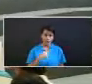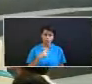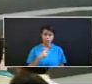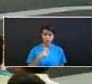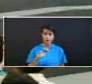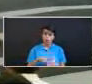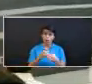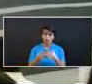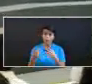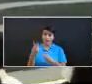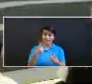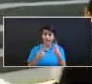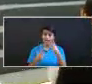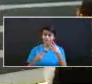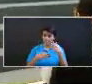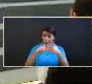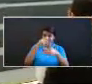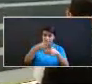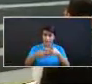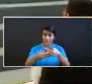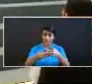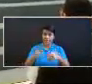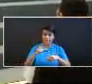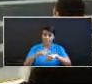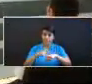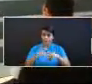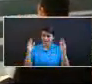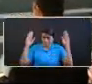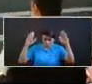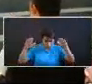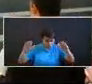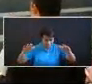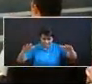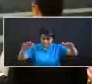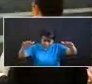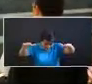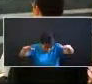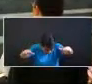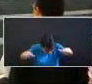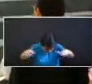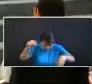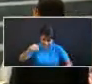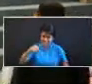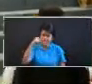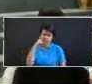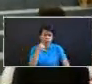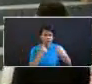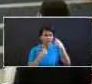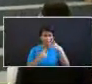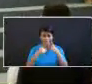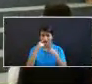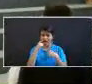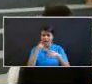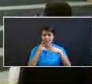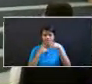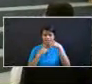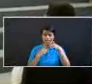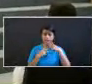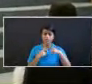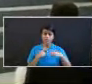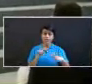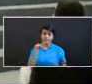venían y pasaban, y era el tiempo de la adoración, y venían los hermanos y se postraban aquí y lloraban, y